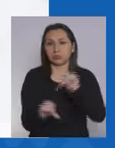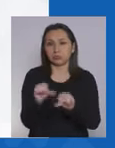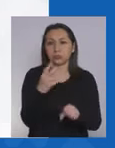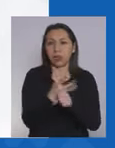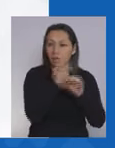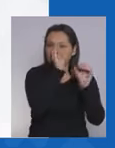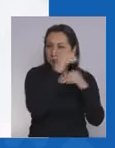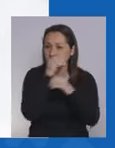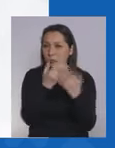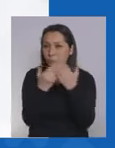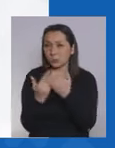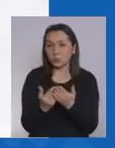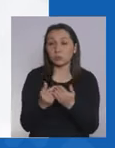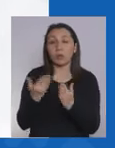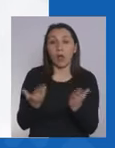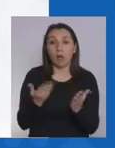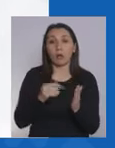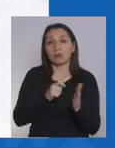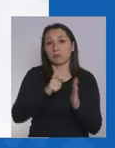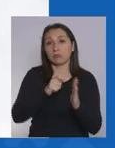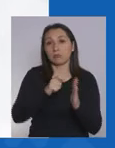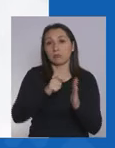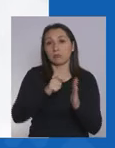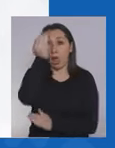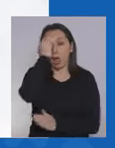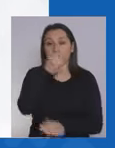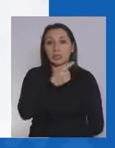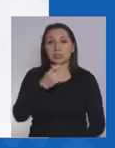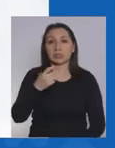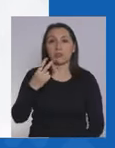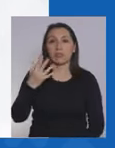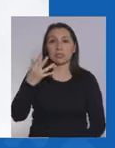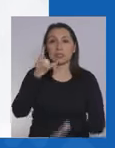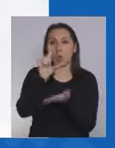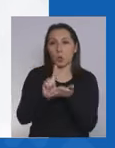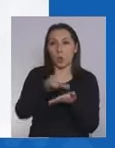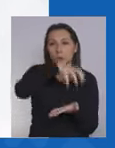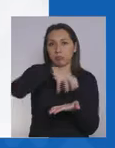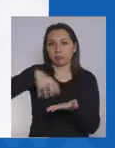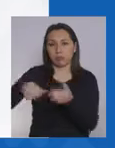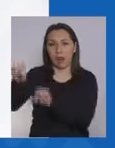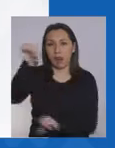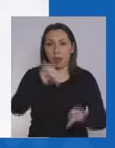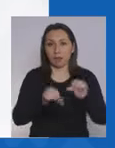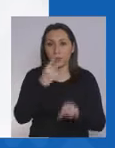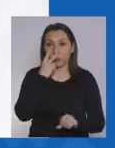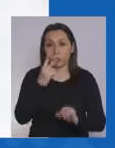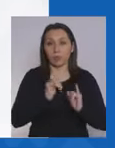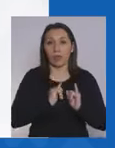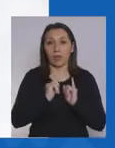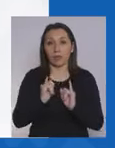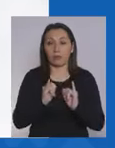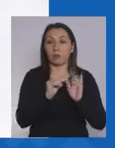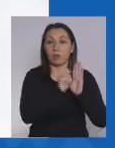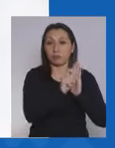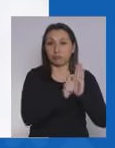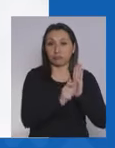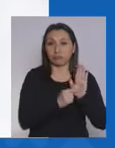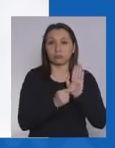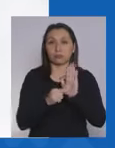hemos logrado en el mes de agosto llegar a los 125 laboratorios y cómo van a ver en el informe hemos